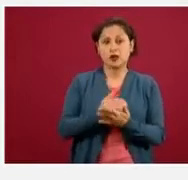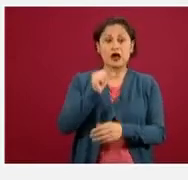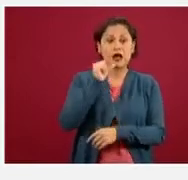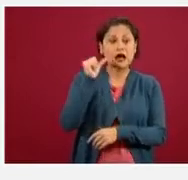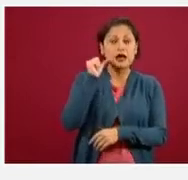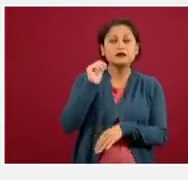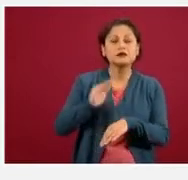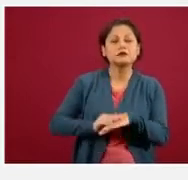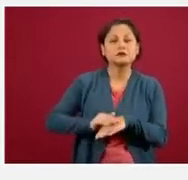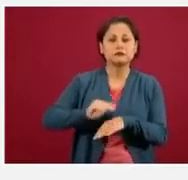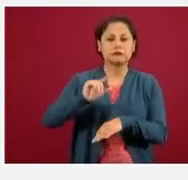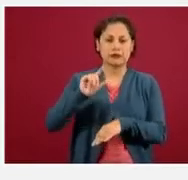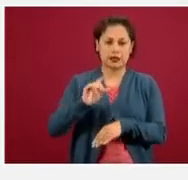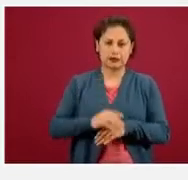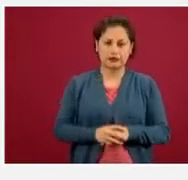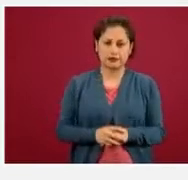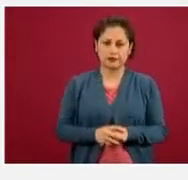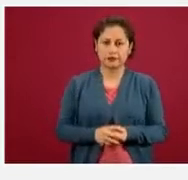día de ayer.